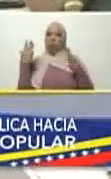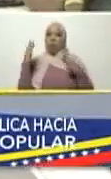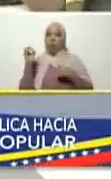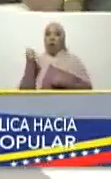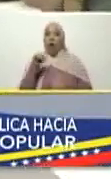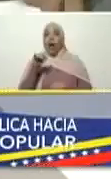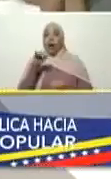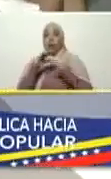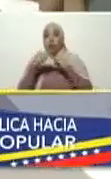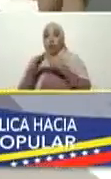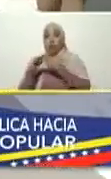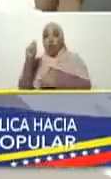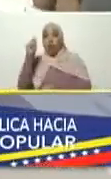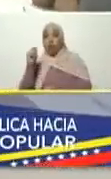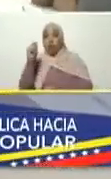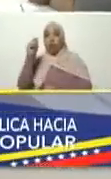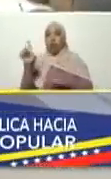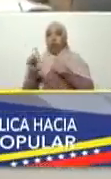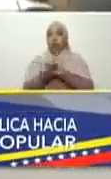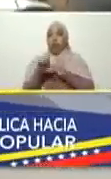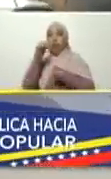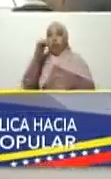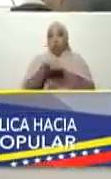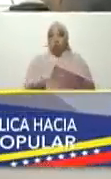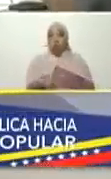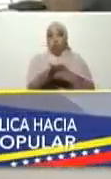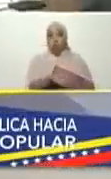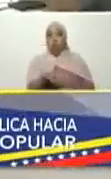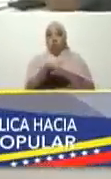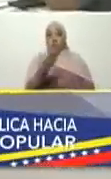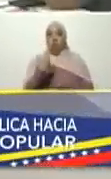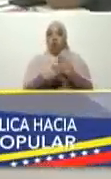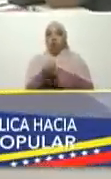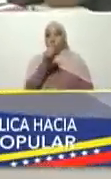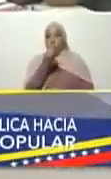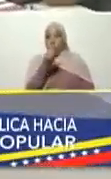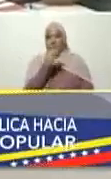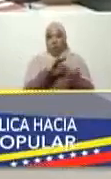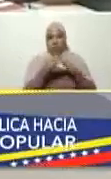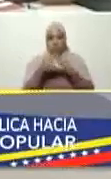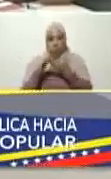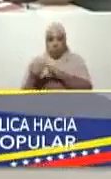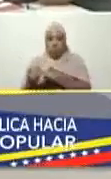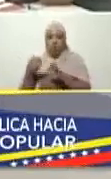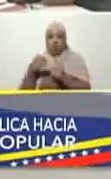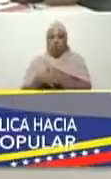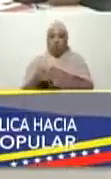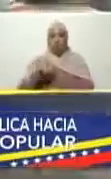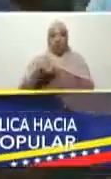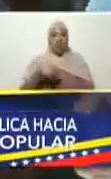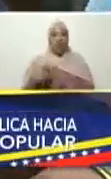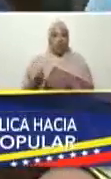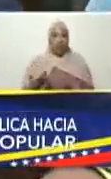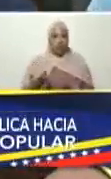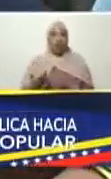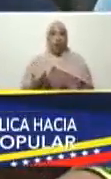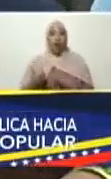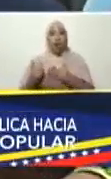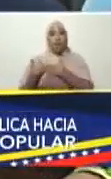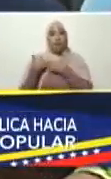parlamento que también legisla para ese territorio, que genera gacetas comunales, y que en ese sentido eso debe estar en ley, para que nadie se le